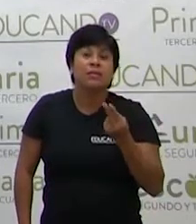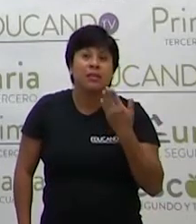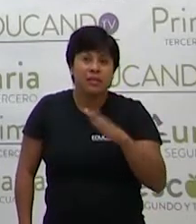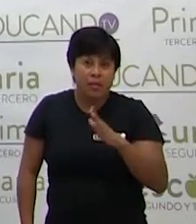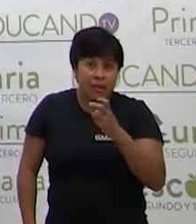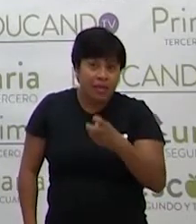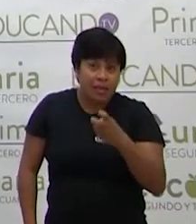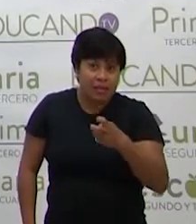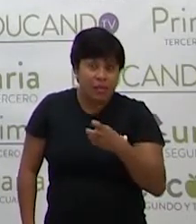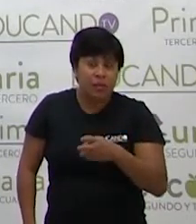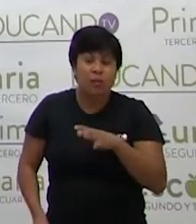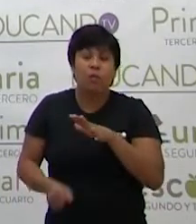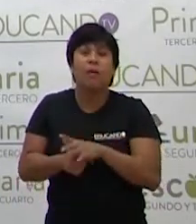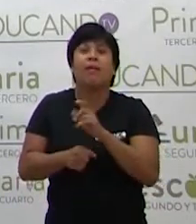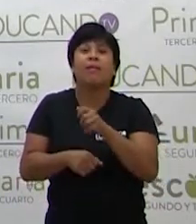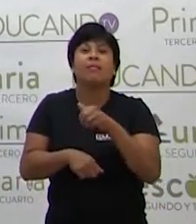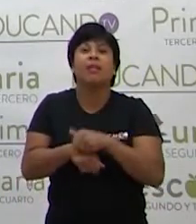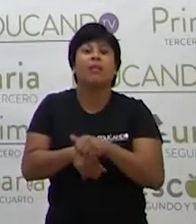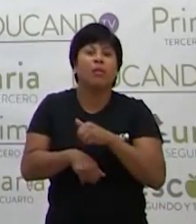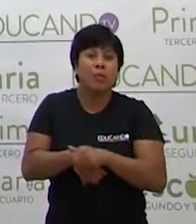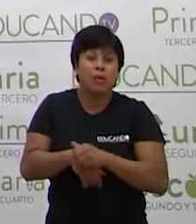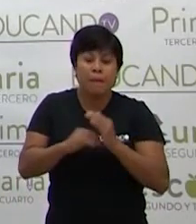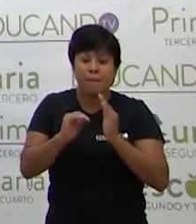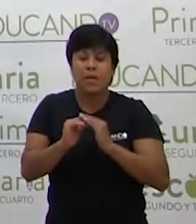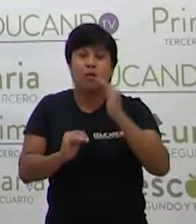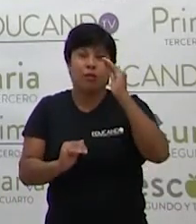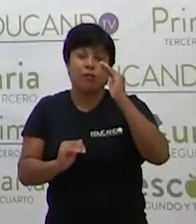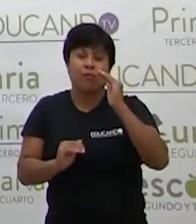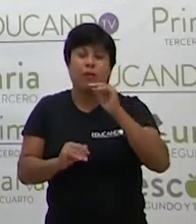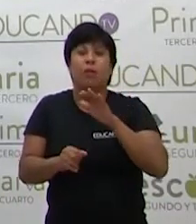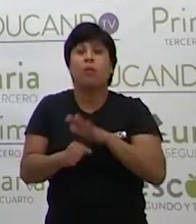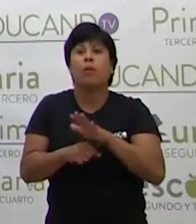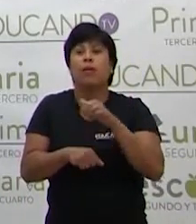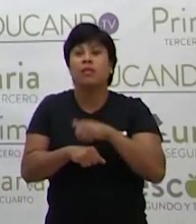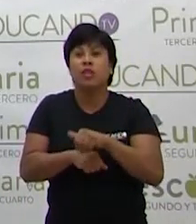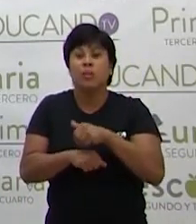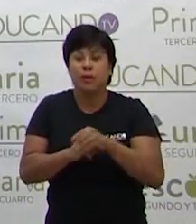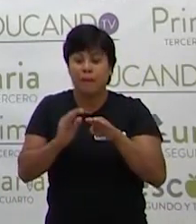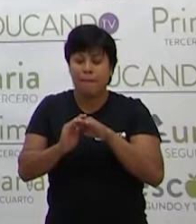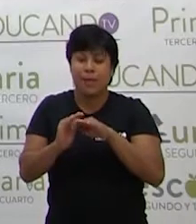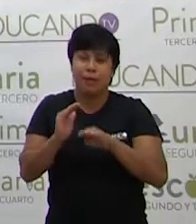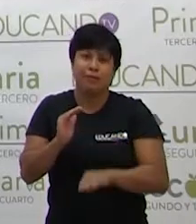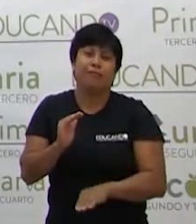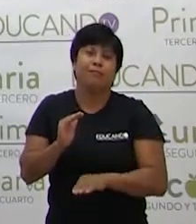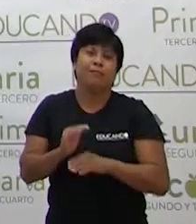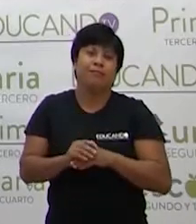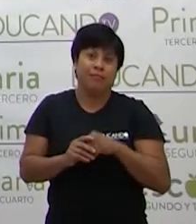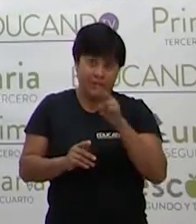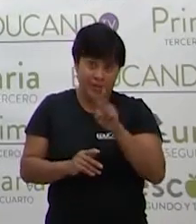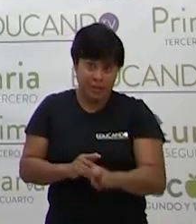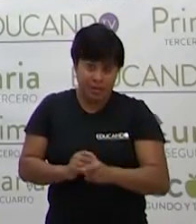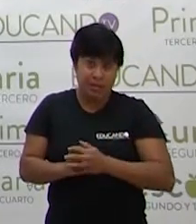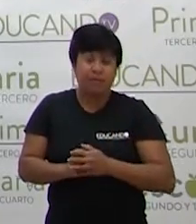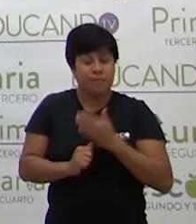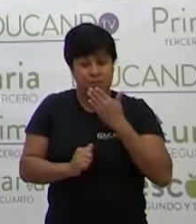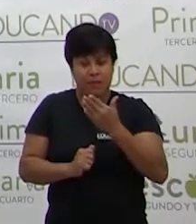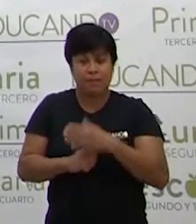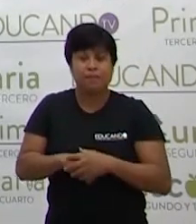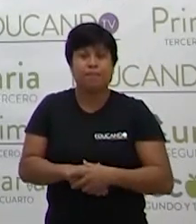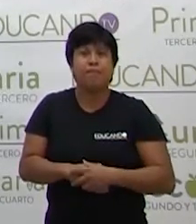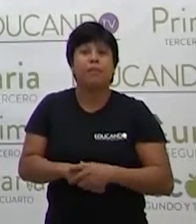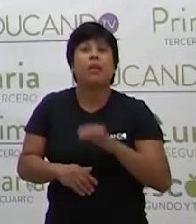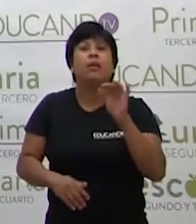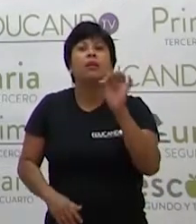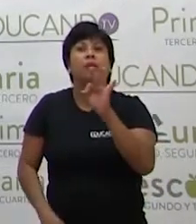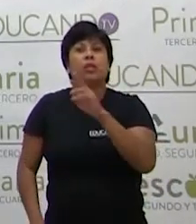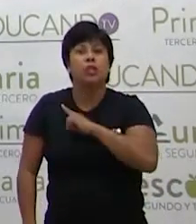de esto? ¿Cuál era el número mayor y cuál era el número menor? ¿Verdad? Muy bien. Si